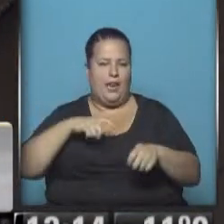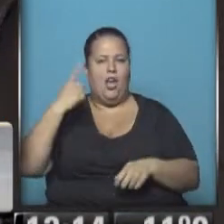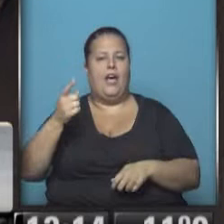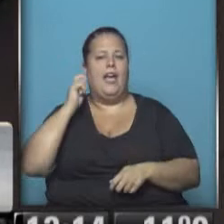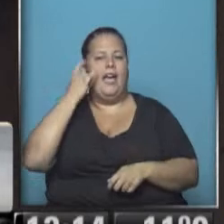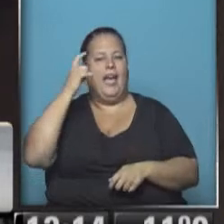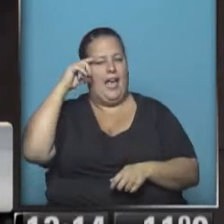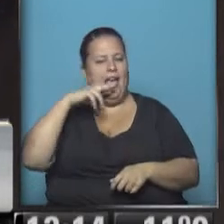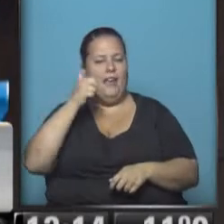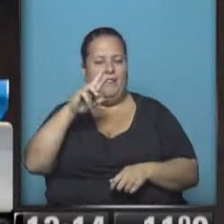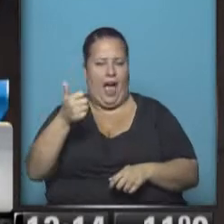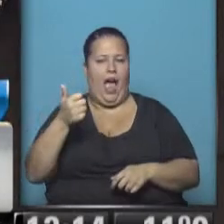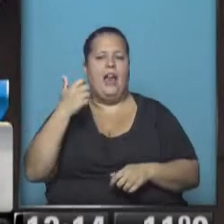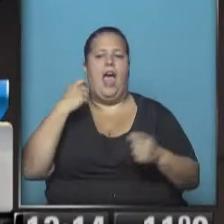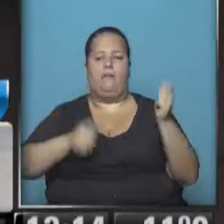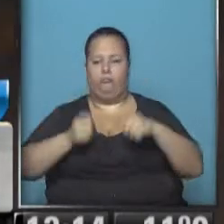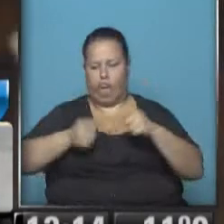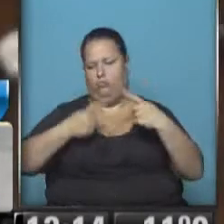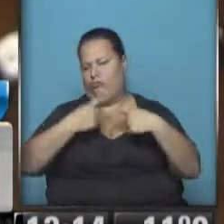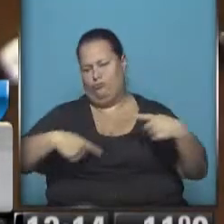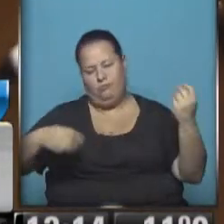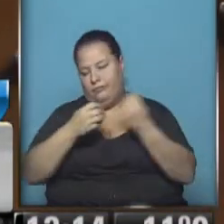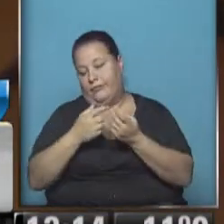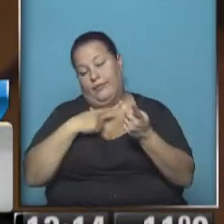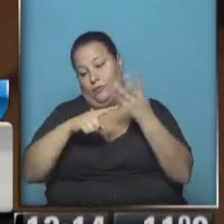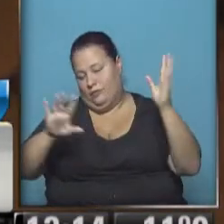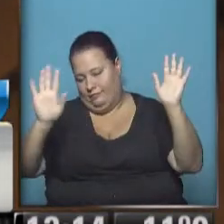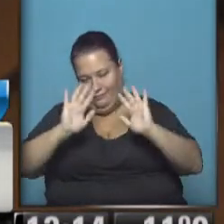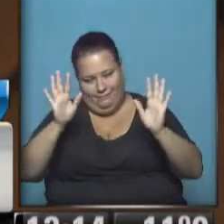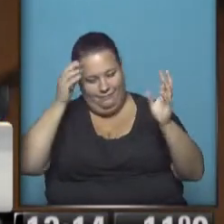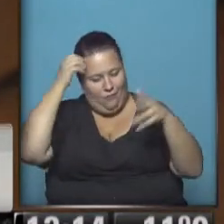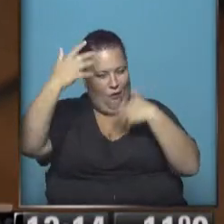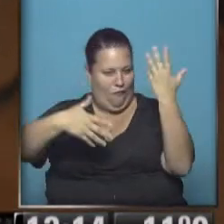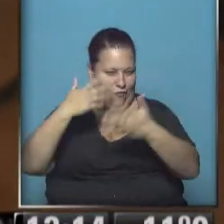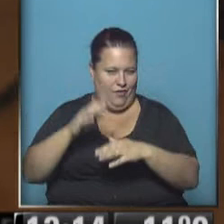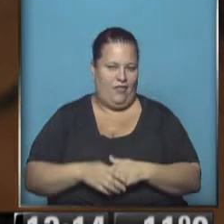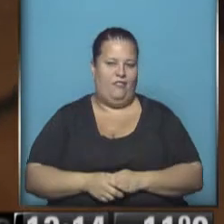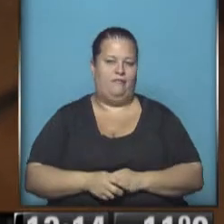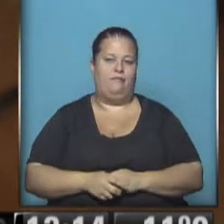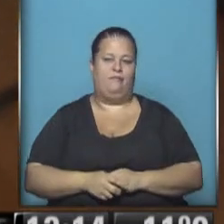en percusión, y un montón más. Yo no me hagas nombrar todo porque ya me hago un lío.